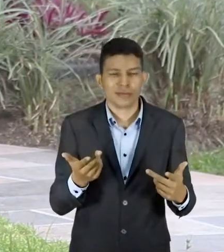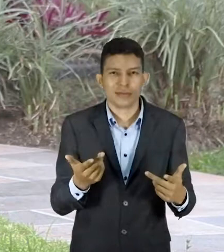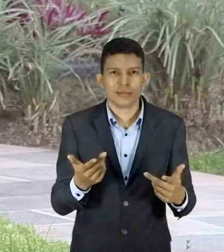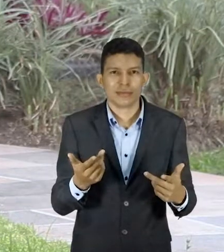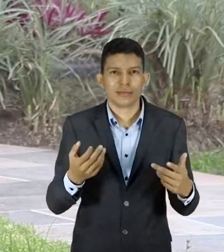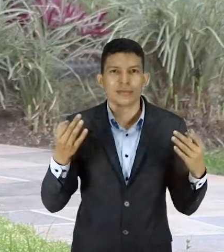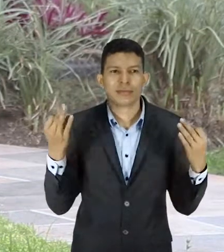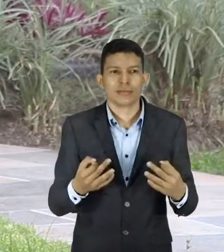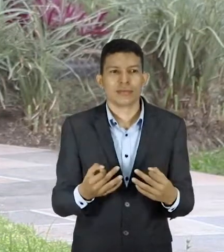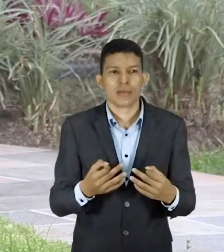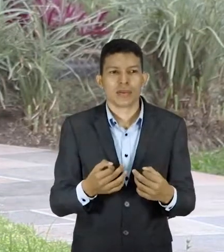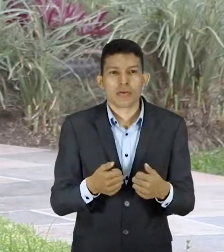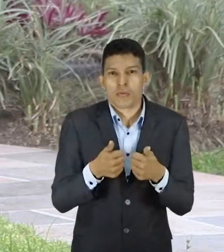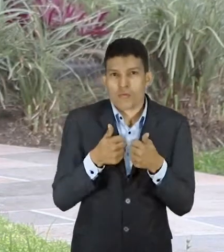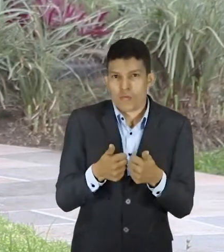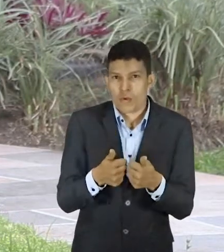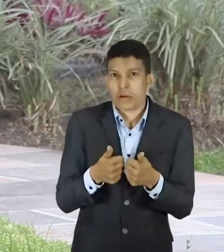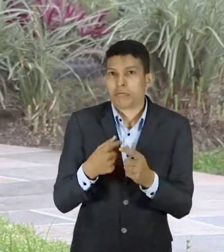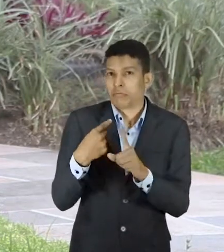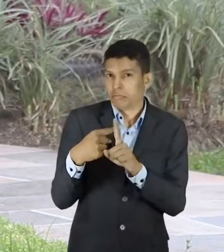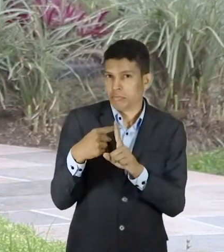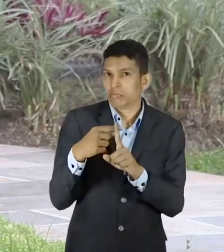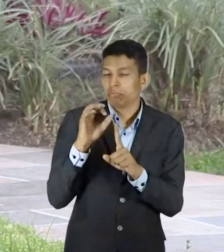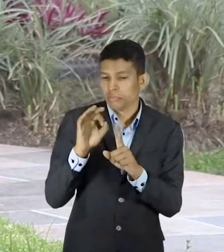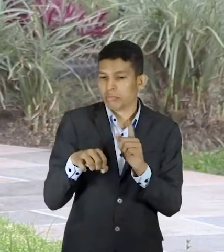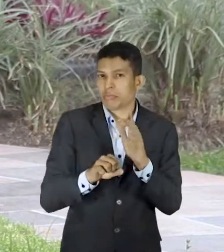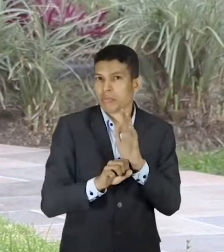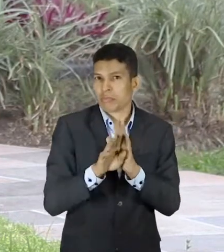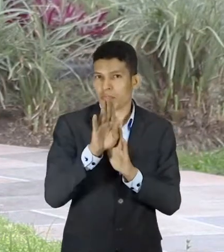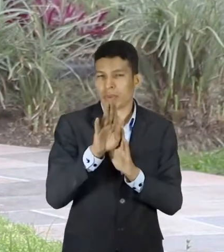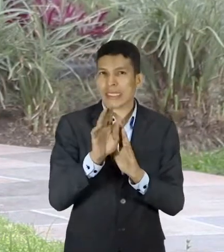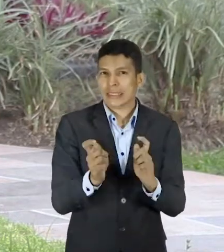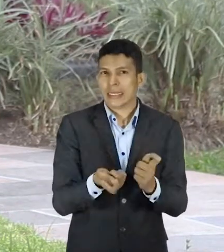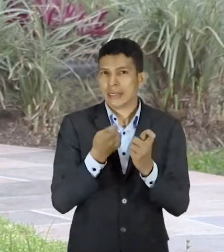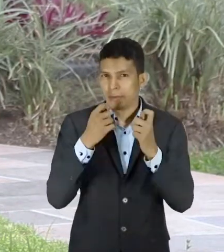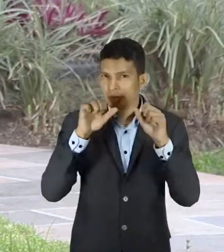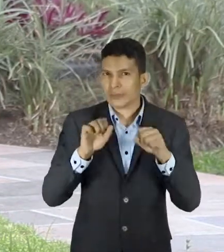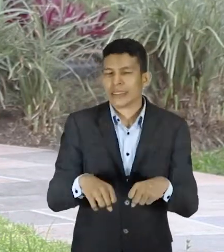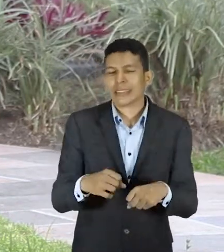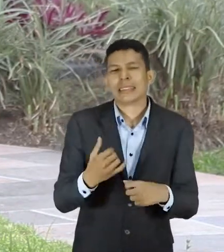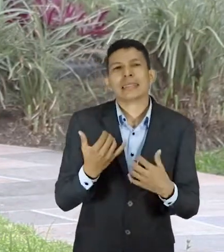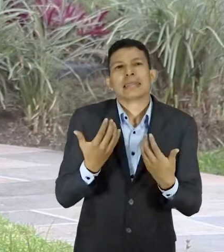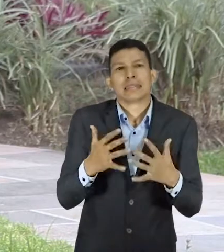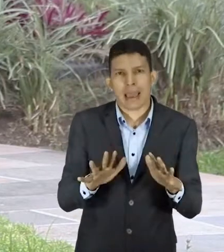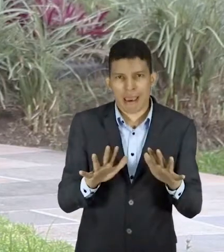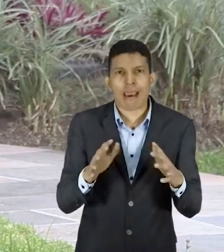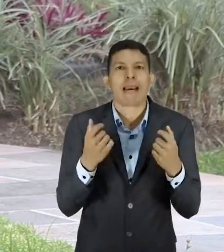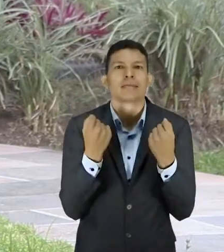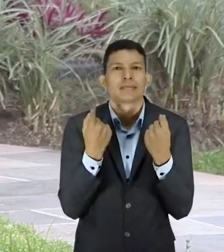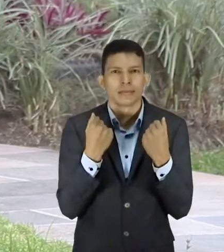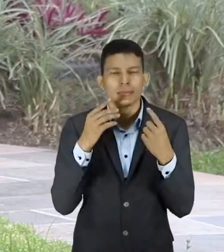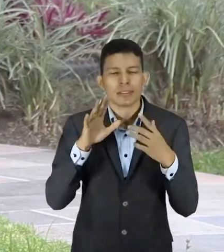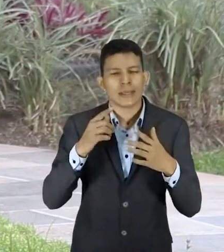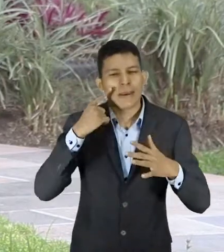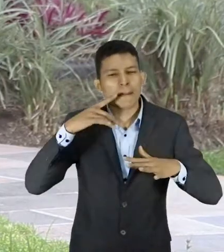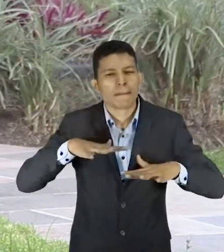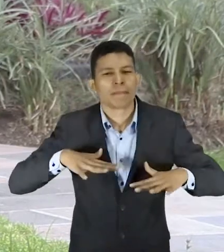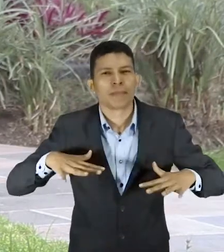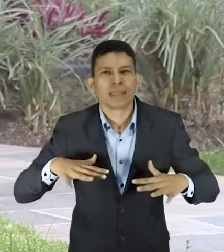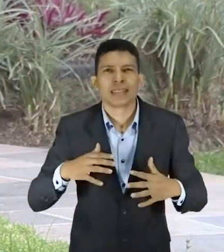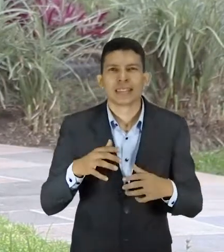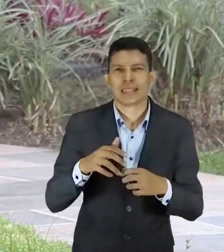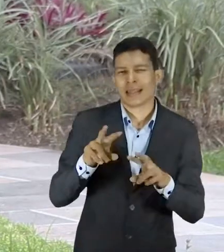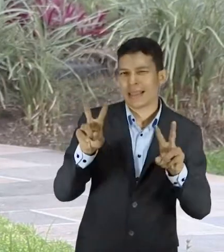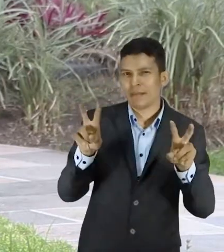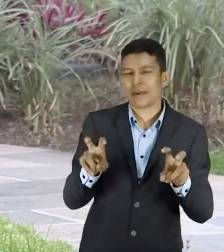obviamente hay muy buenos pronósticos, y uno cuando ya entiende realmente la dimensión